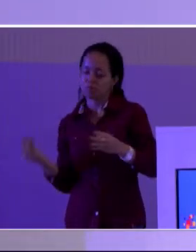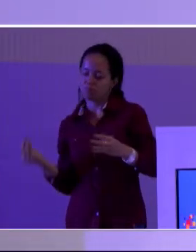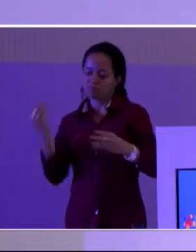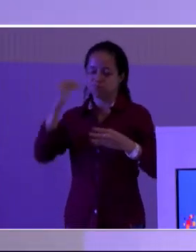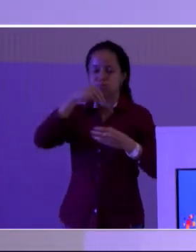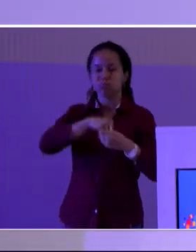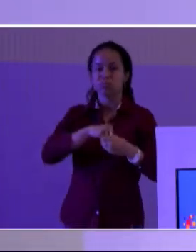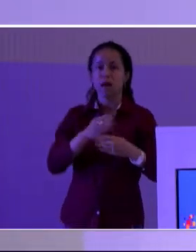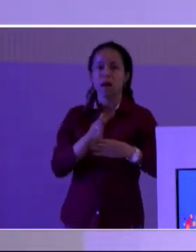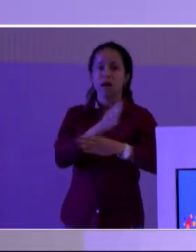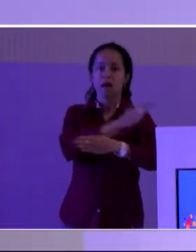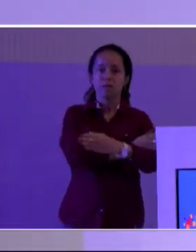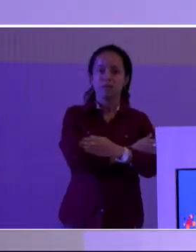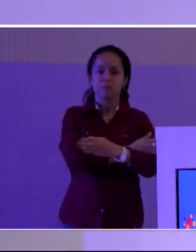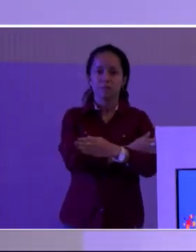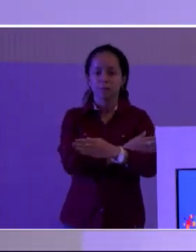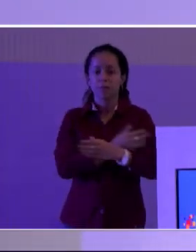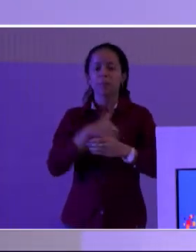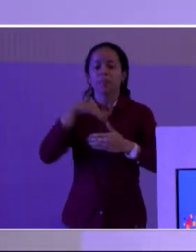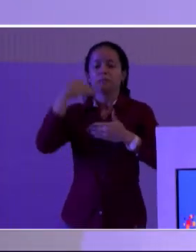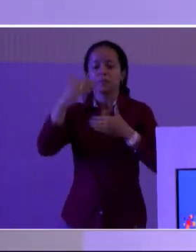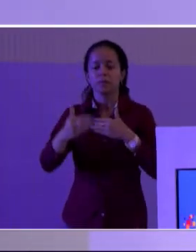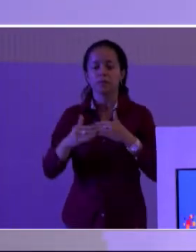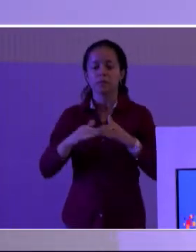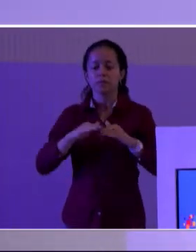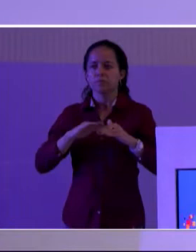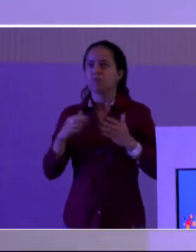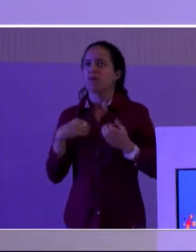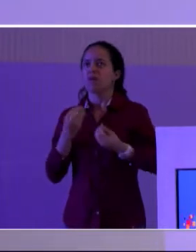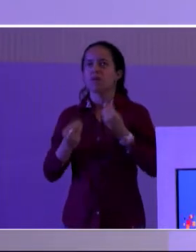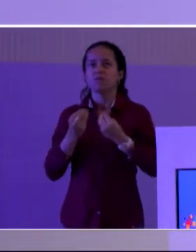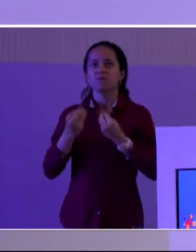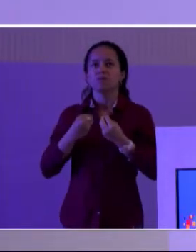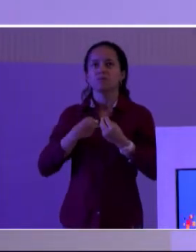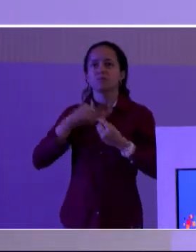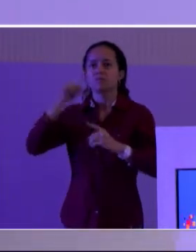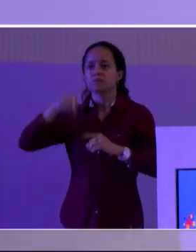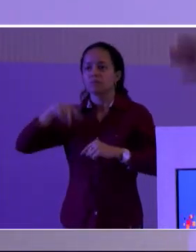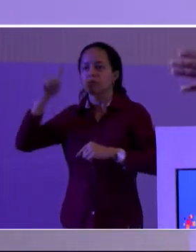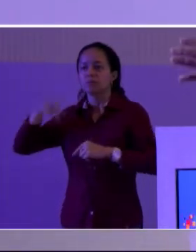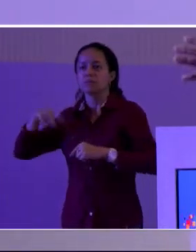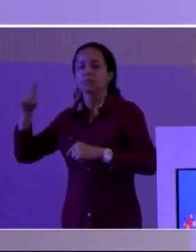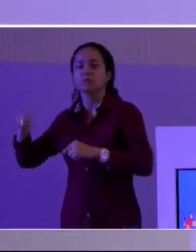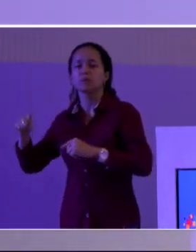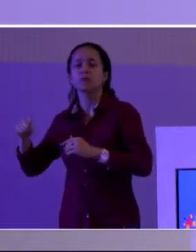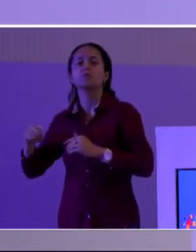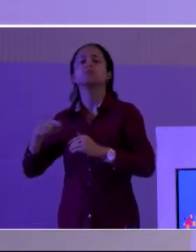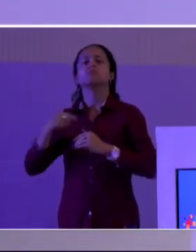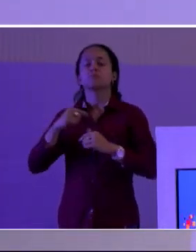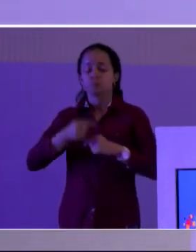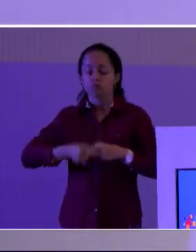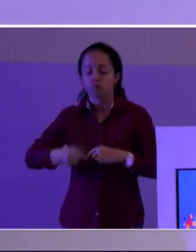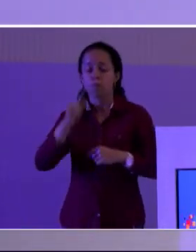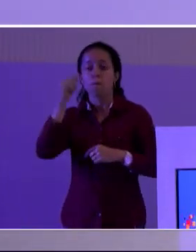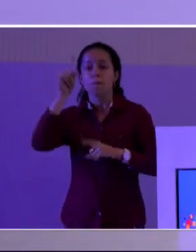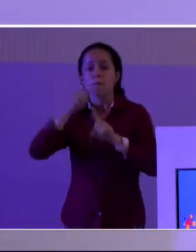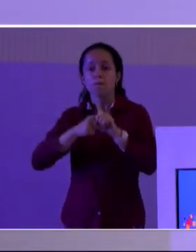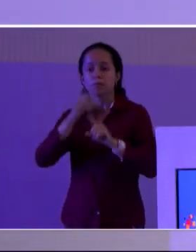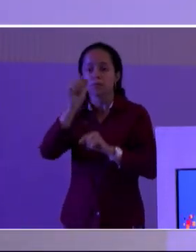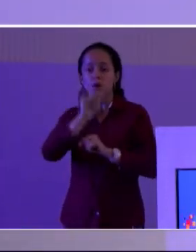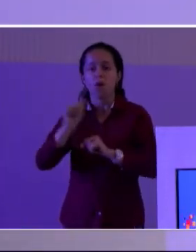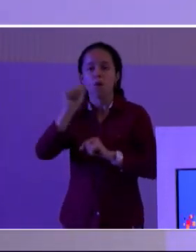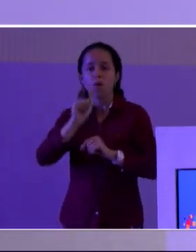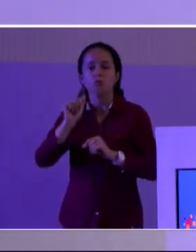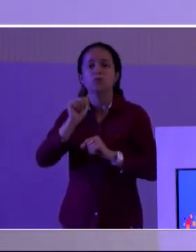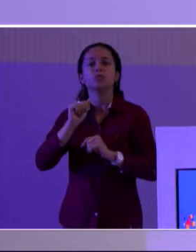reincorporación temprana, la estabilización de esas personas en el marco de este proceso. En el mes de agosto cumplimos 2 años de la